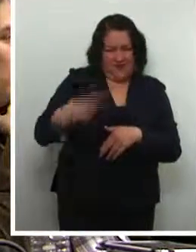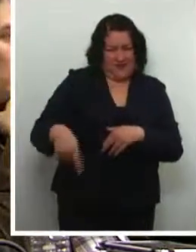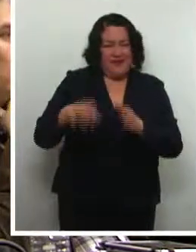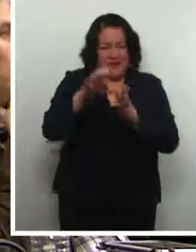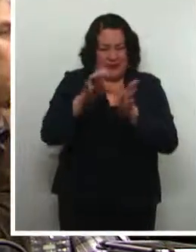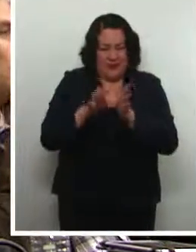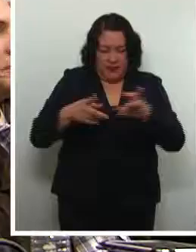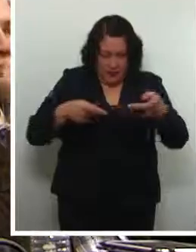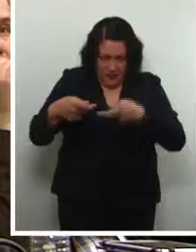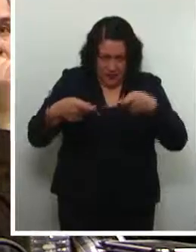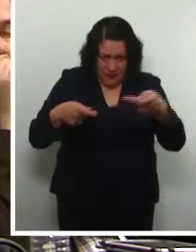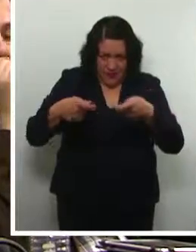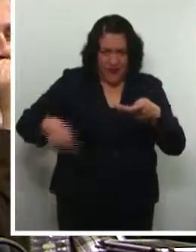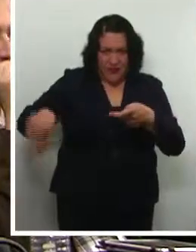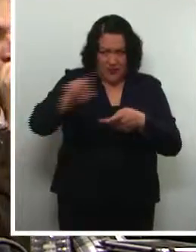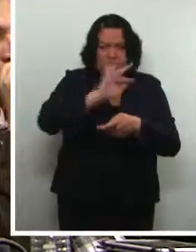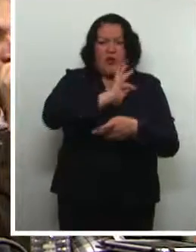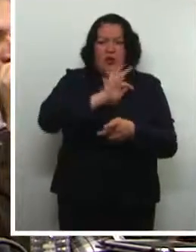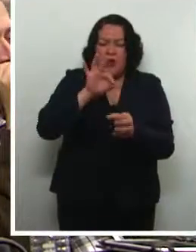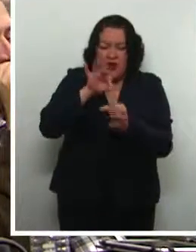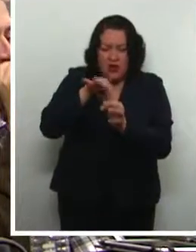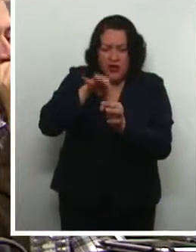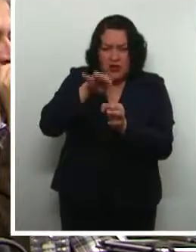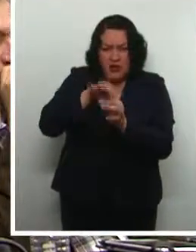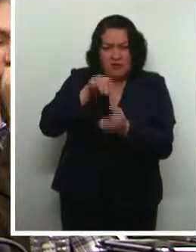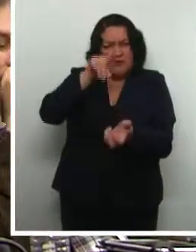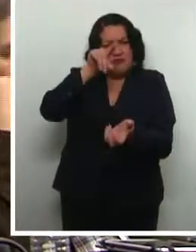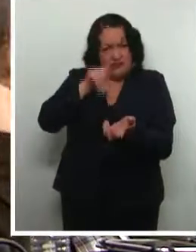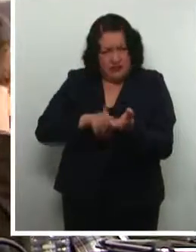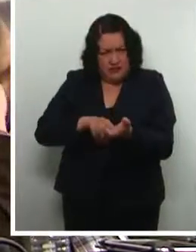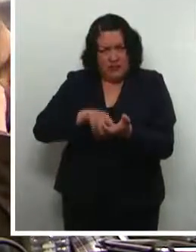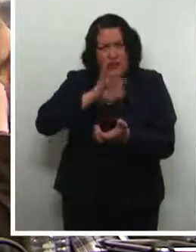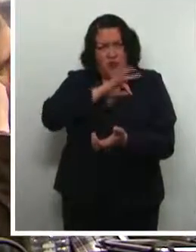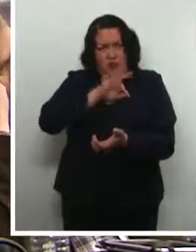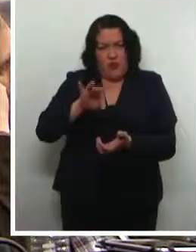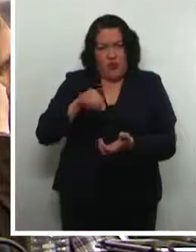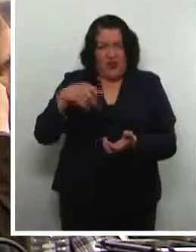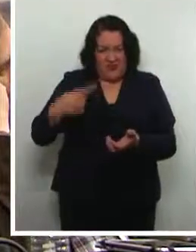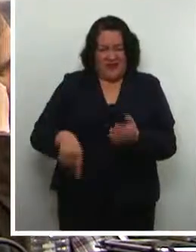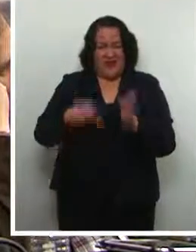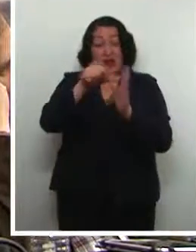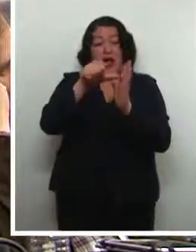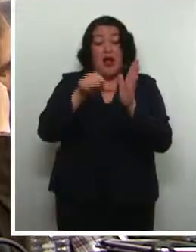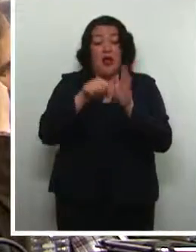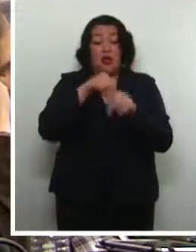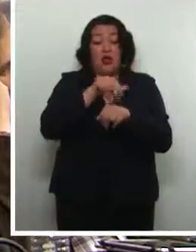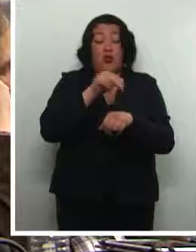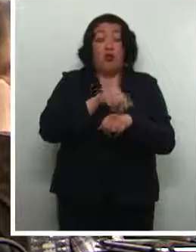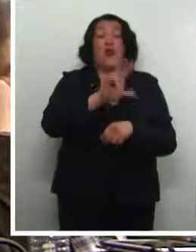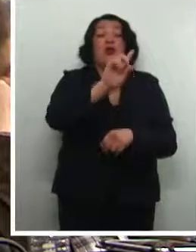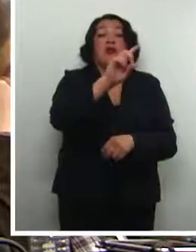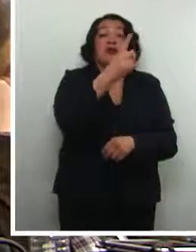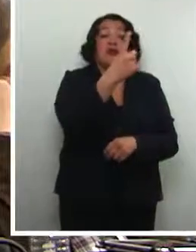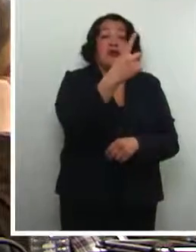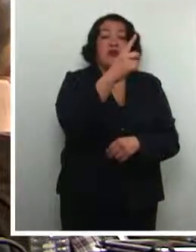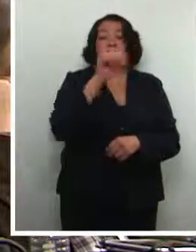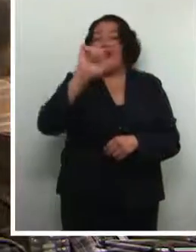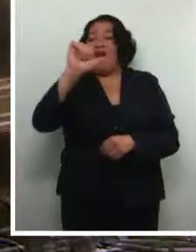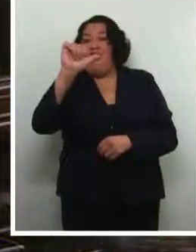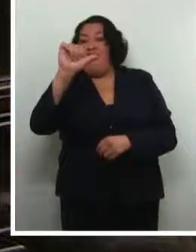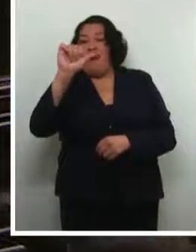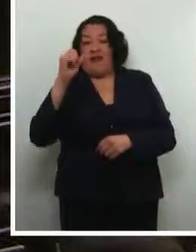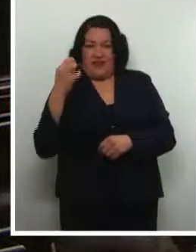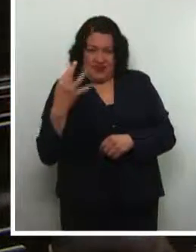de la Ciudad de México emitan su voto correspondiente a este artículo 31, apartado A,